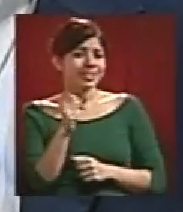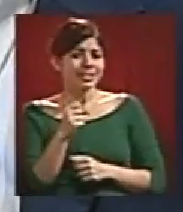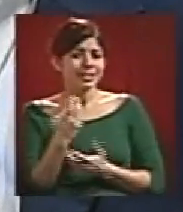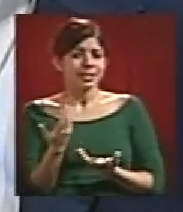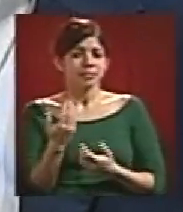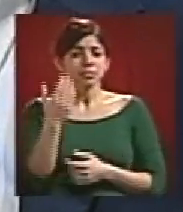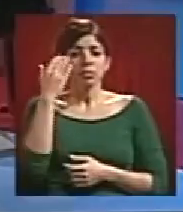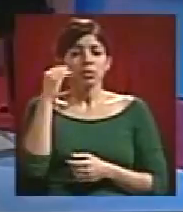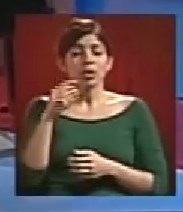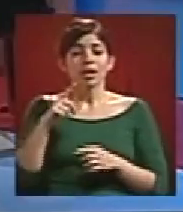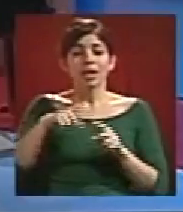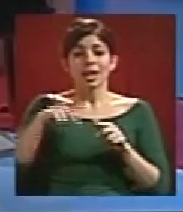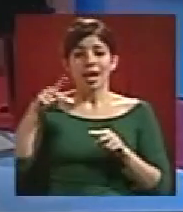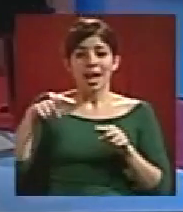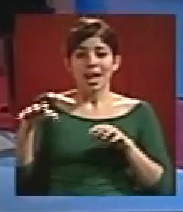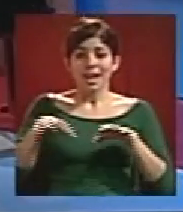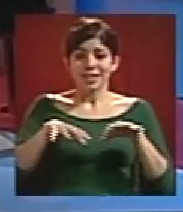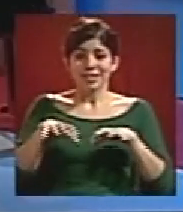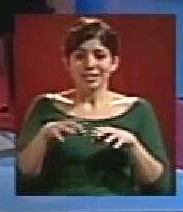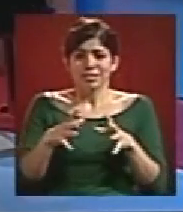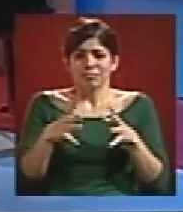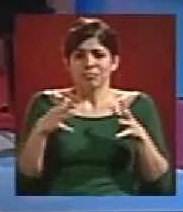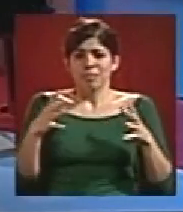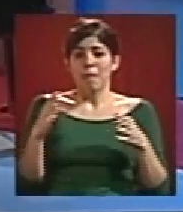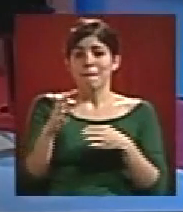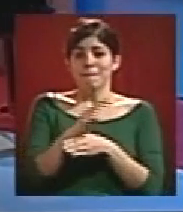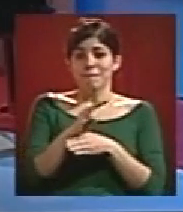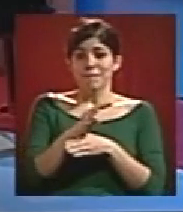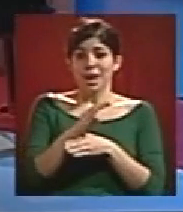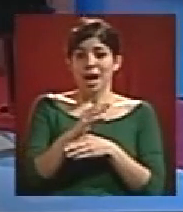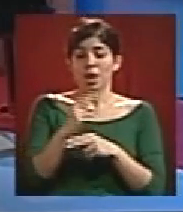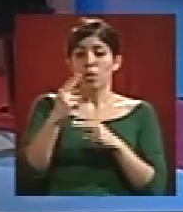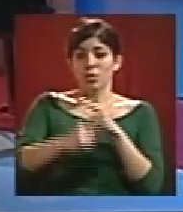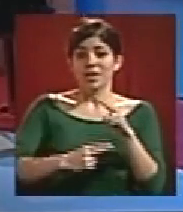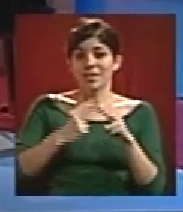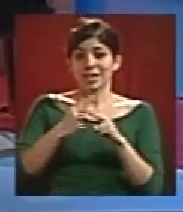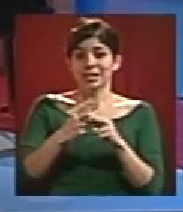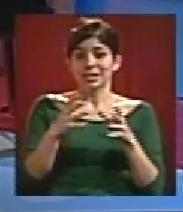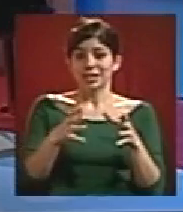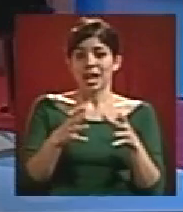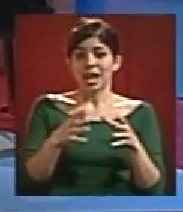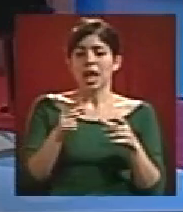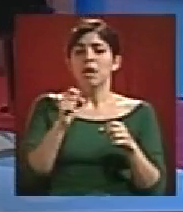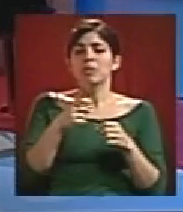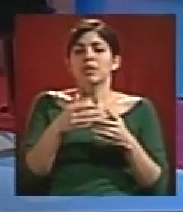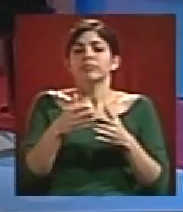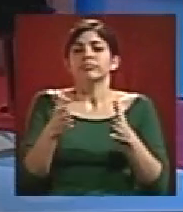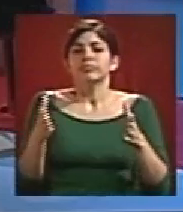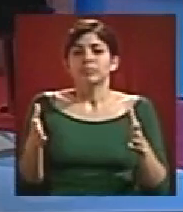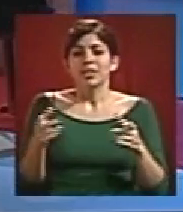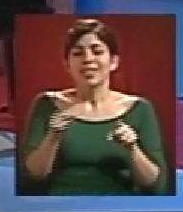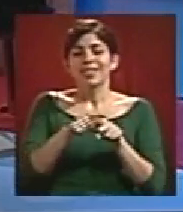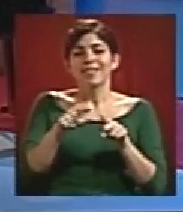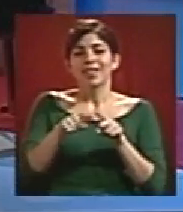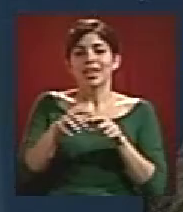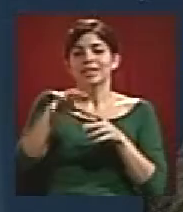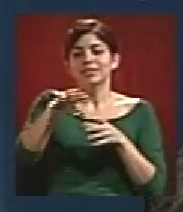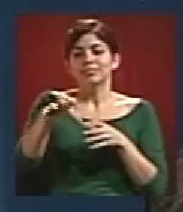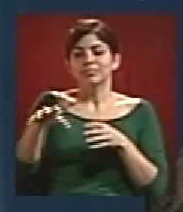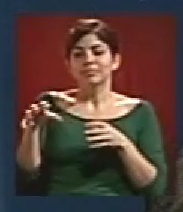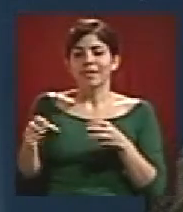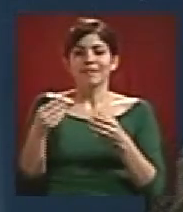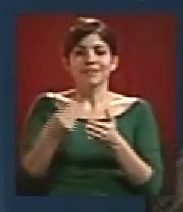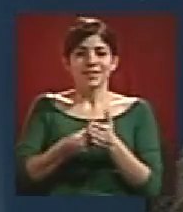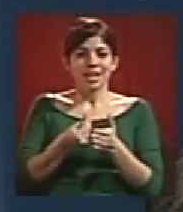propia característica de megabanco que los convierten en una empresa universal, los hace exponerse no solamente en diferentes plazas financieras, sino